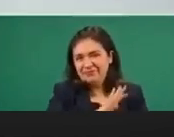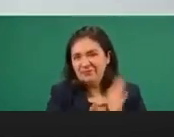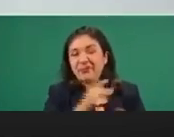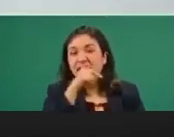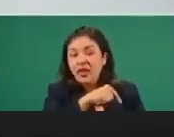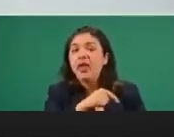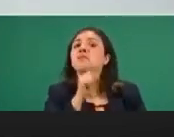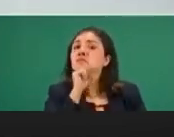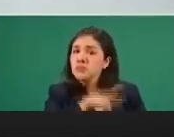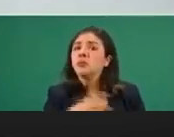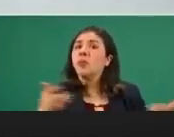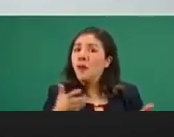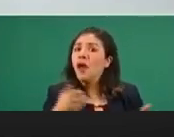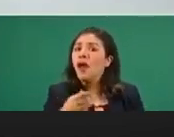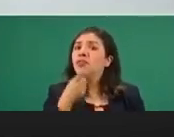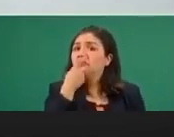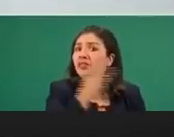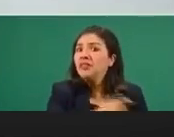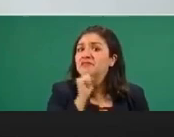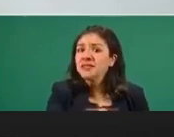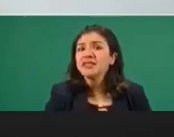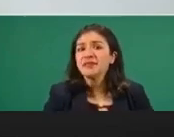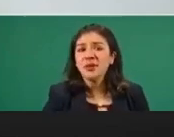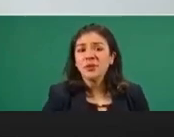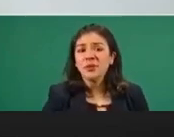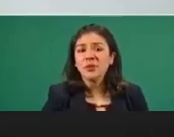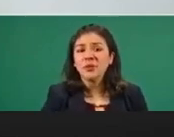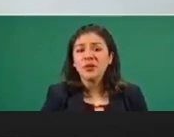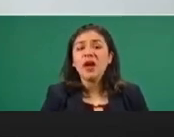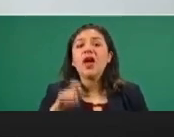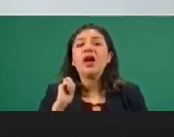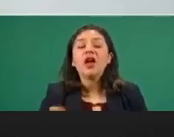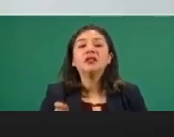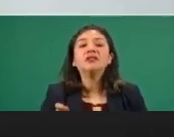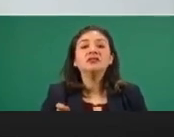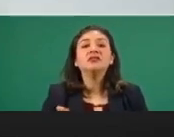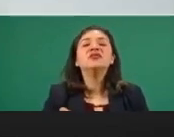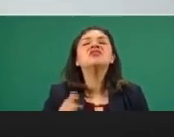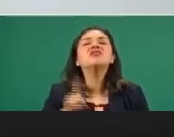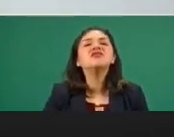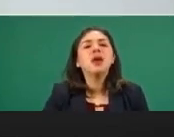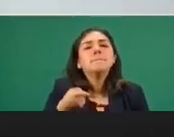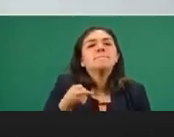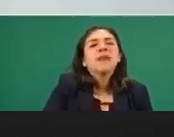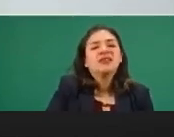hizo esa referencia de que era el poder de los nacos.